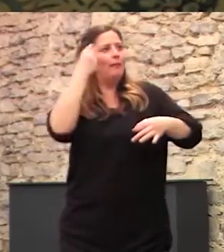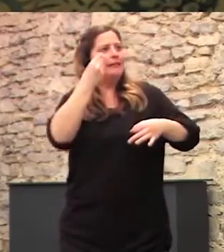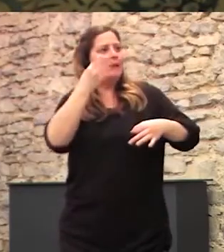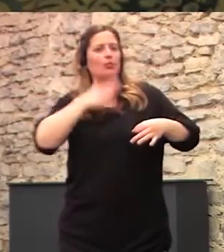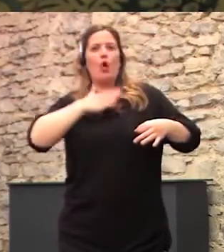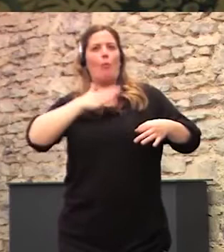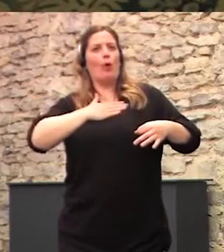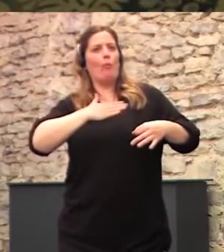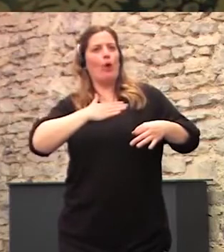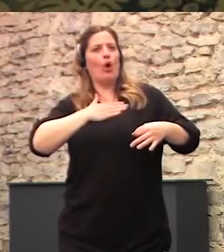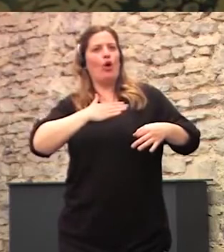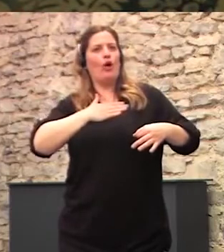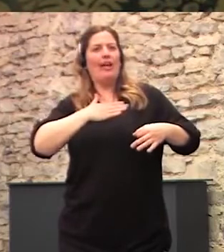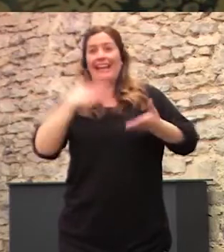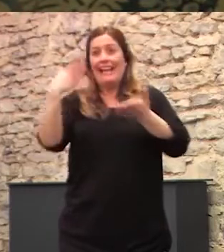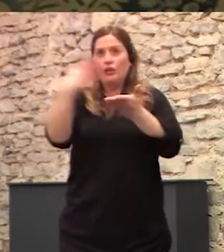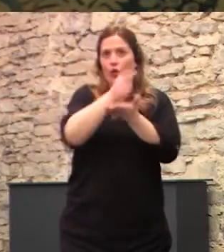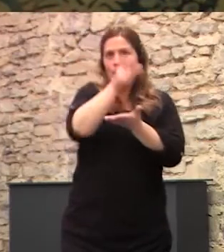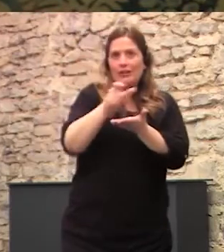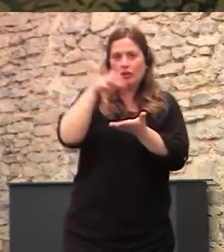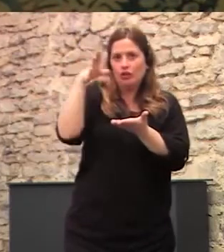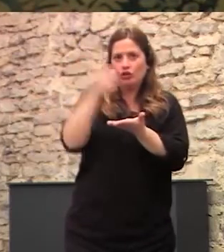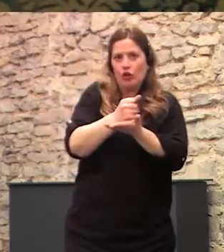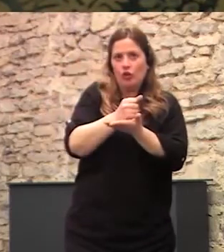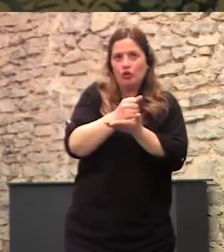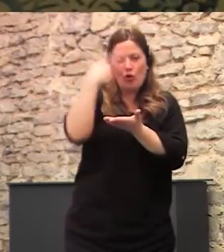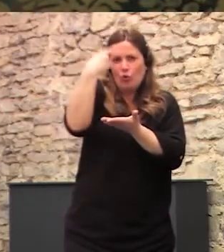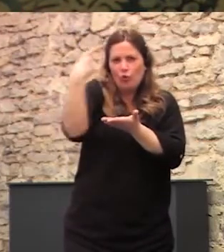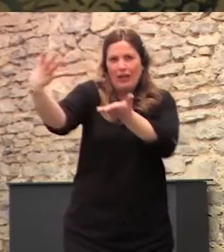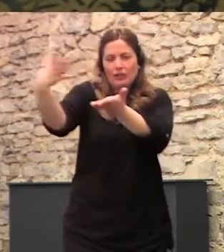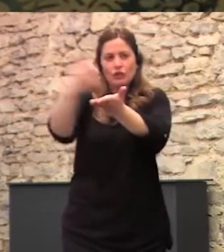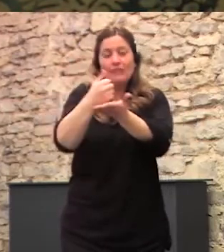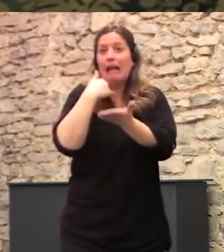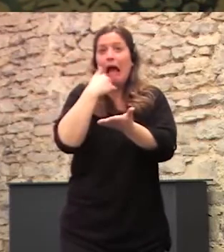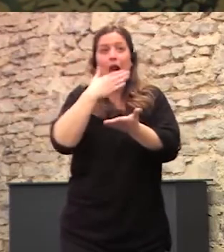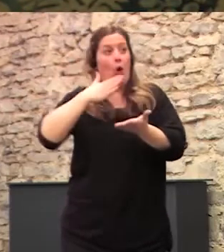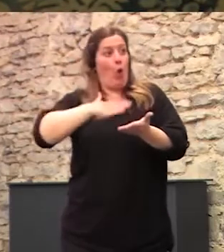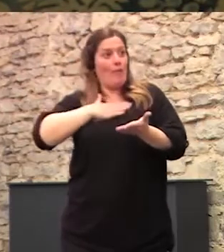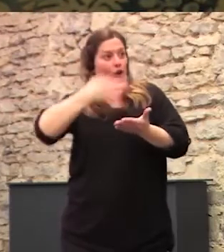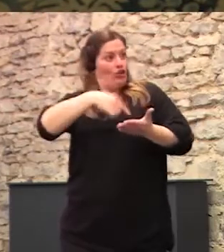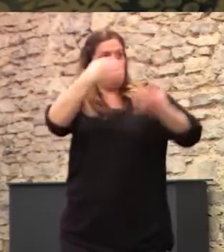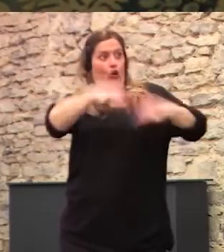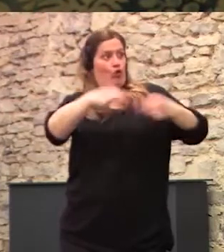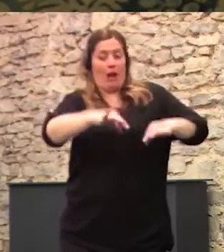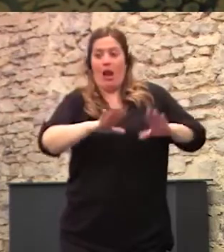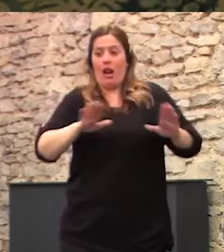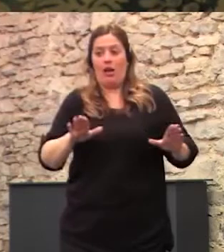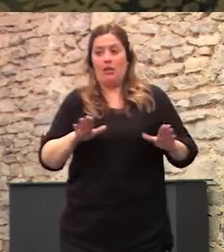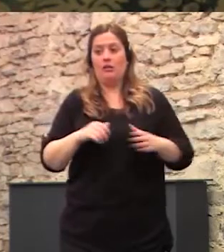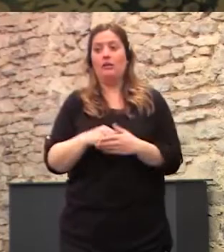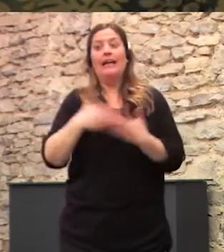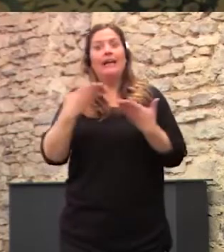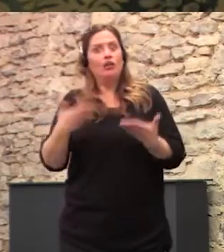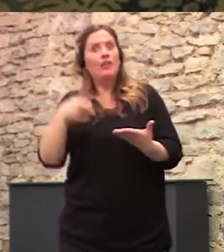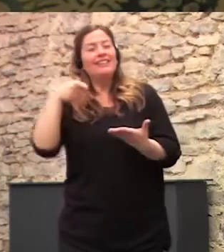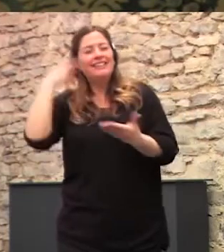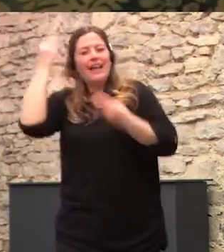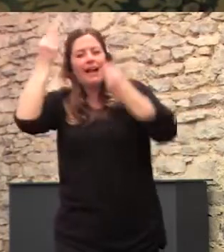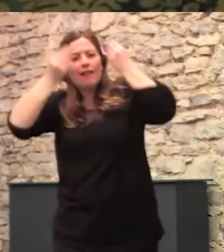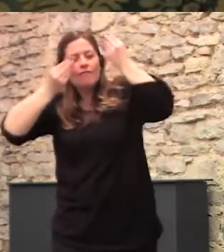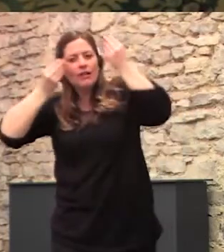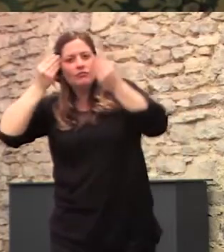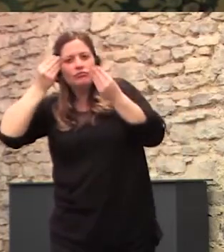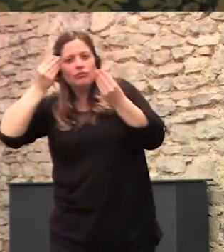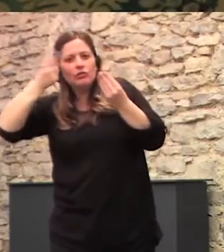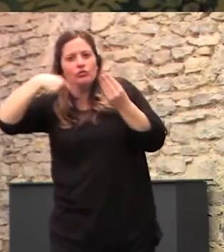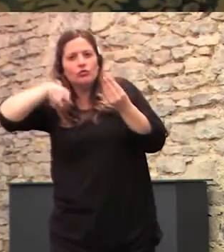y todos, de todas las culturas, lo consideramos como normal. Y por lo tanto, esta reflexión la tenemos que